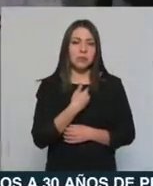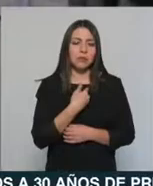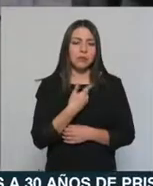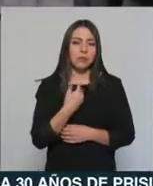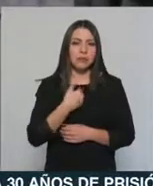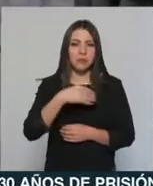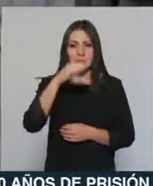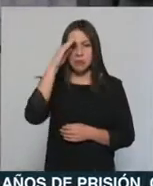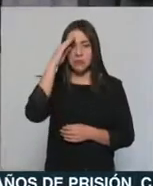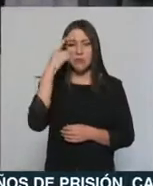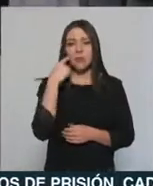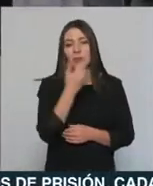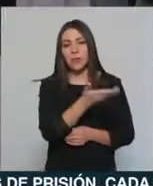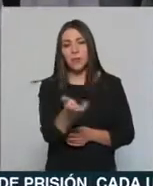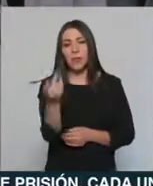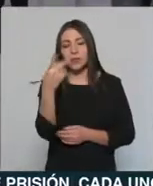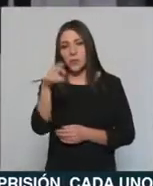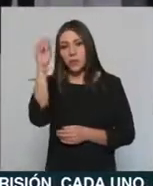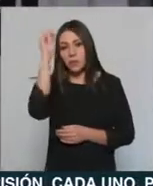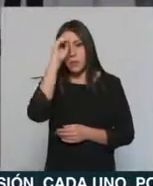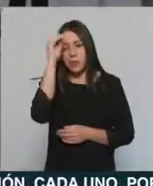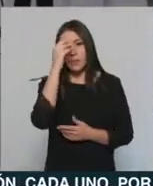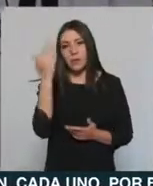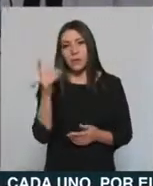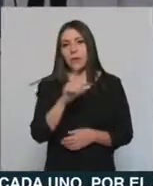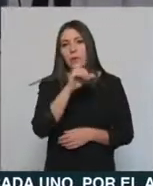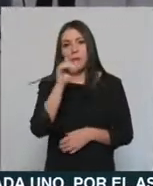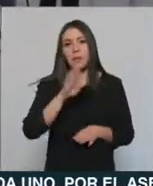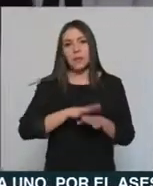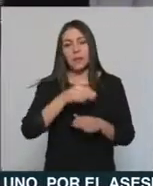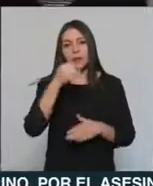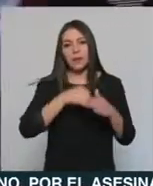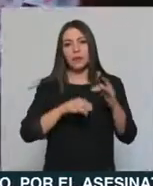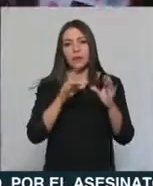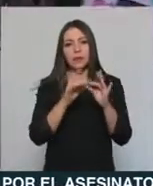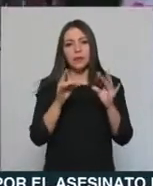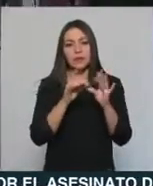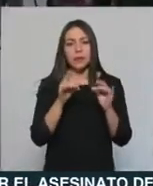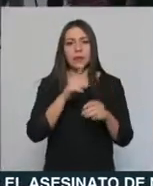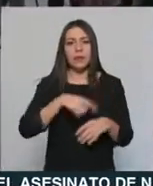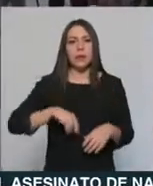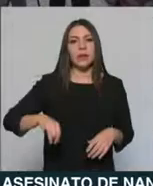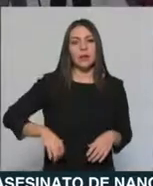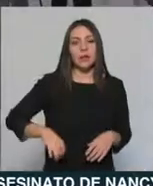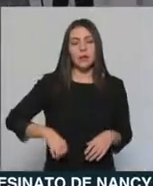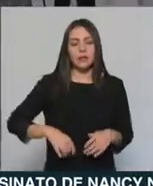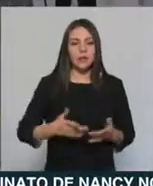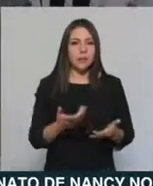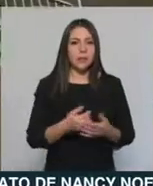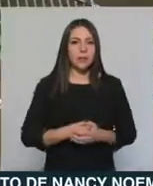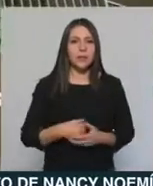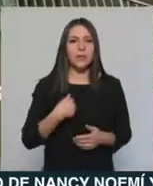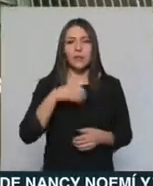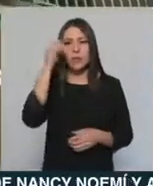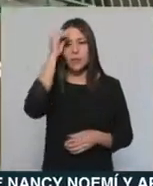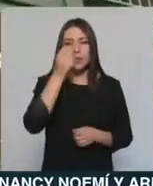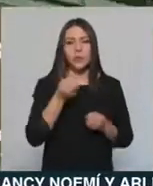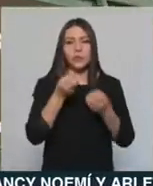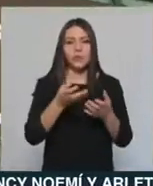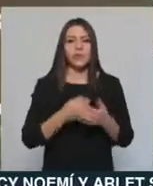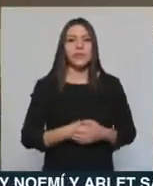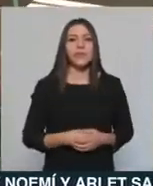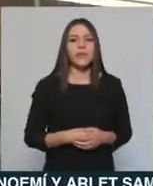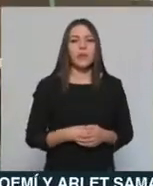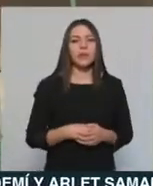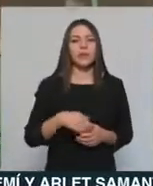a consideración de ustedes, y luego ya hay más detalles que, si quieren, conforme a lo que les interese, voy dándoles mi opinión. Doctor Manuel Gil, ¿cómo está? Muy buenos